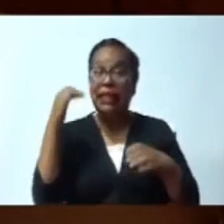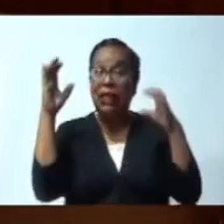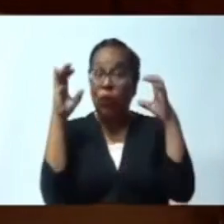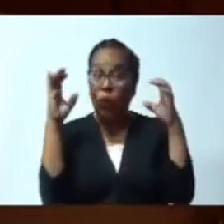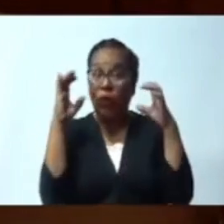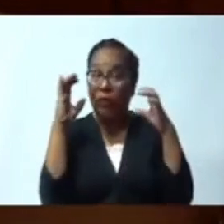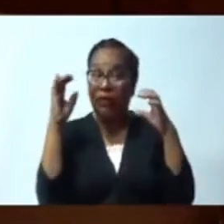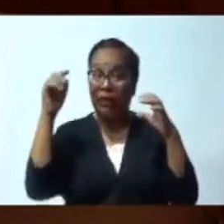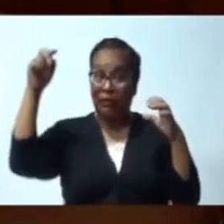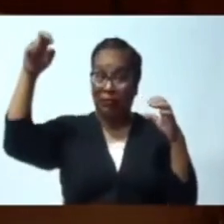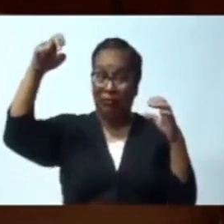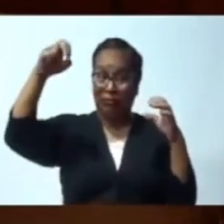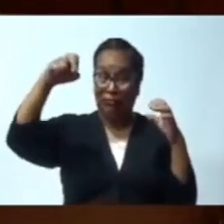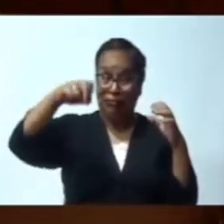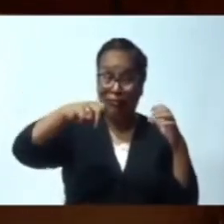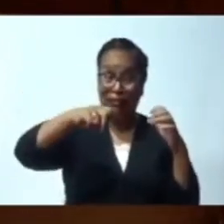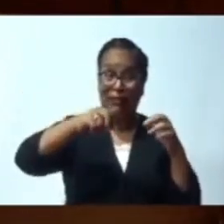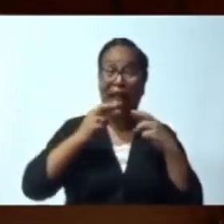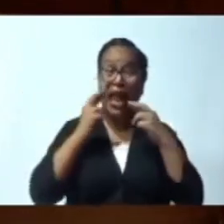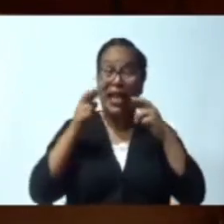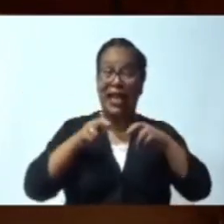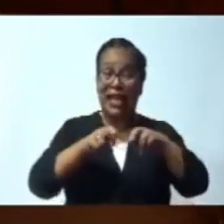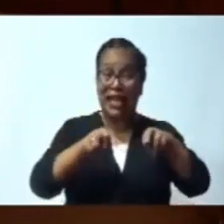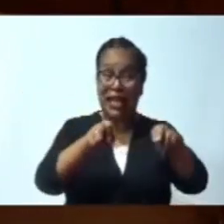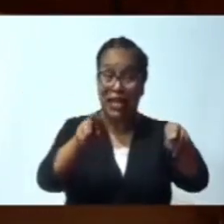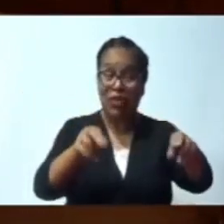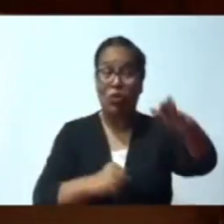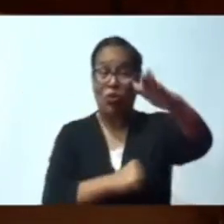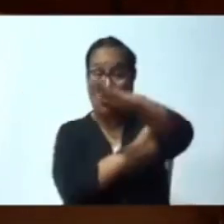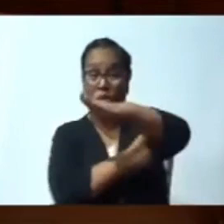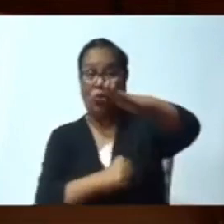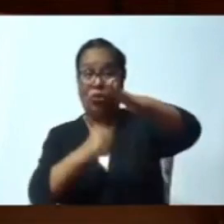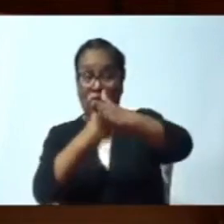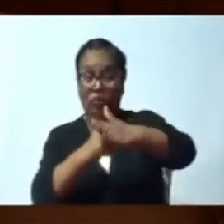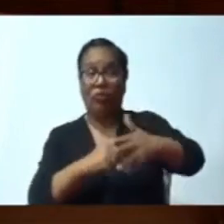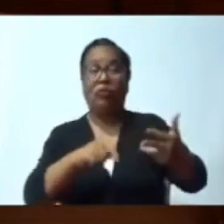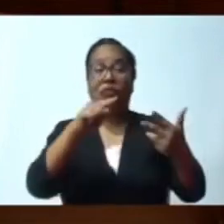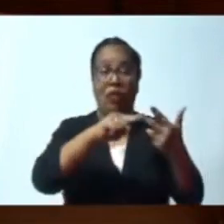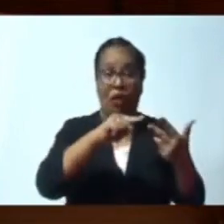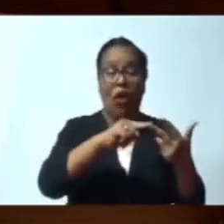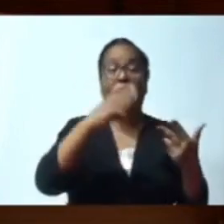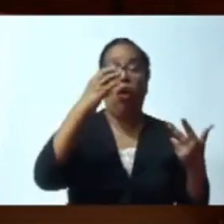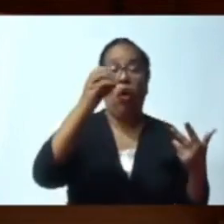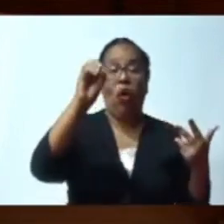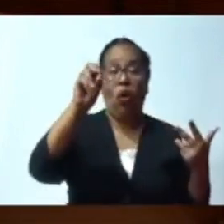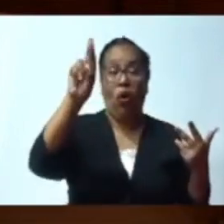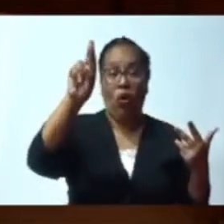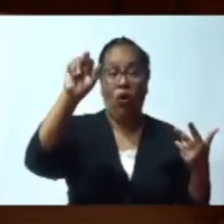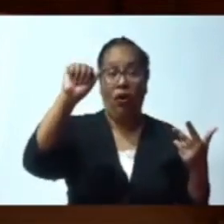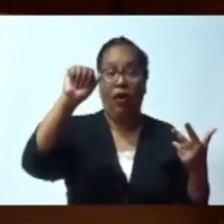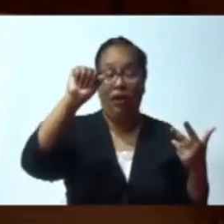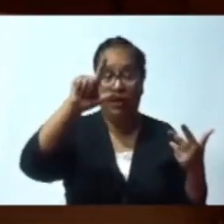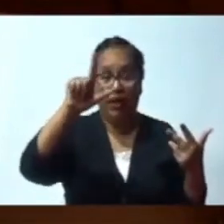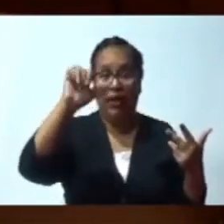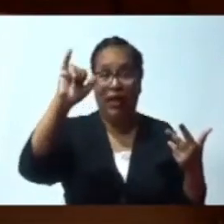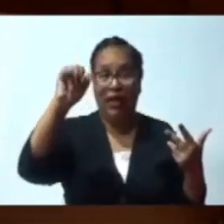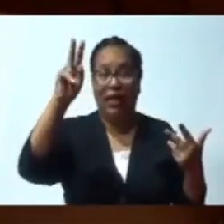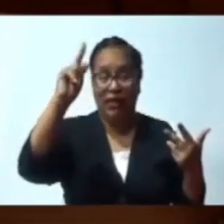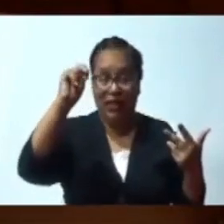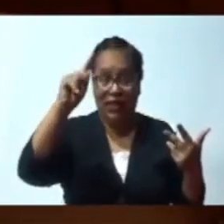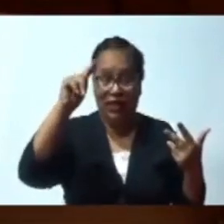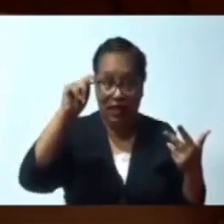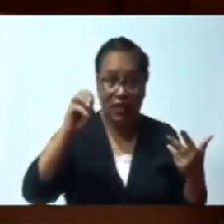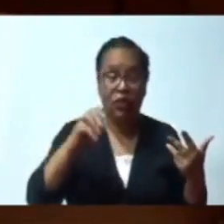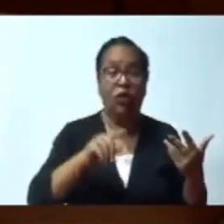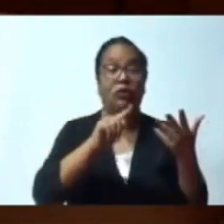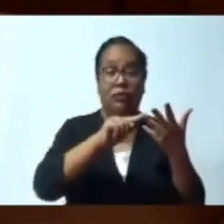de Arroyo Hondo, luego por los Corralitos, después por La Paila y el puente de La Unión, más tarde por